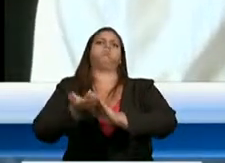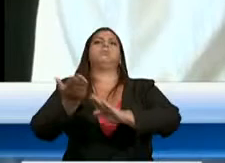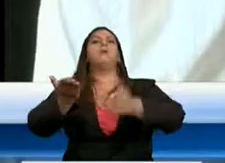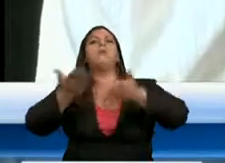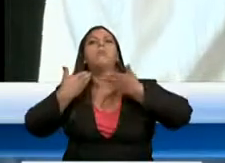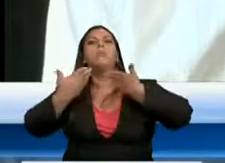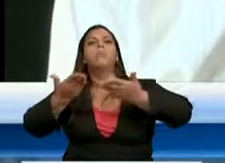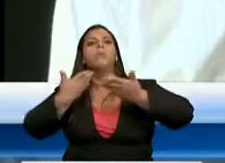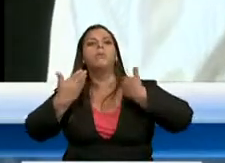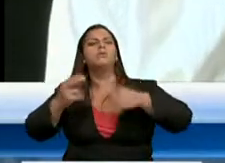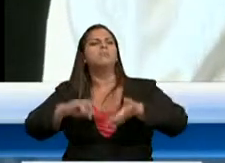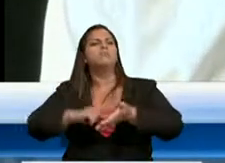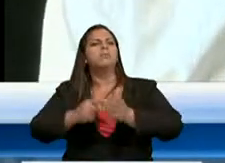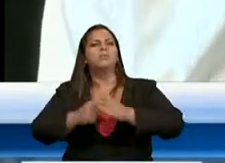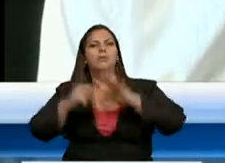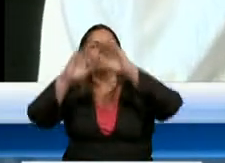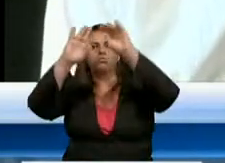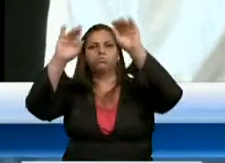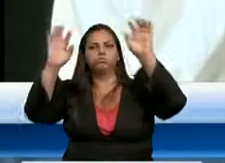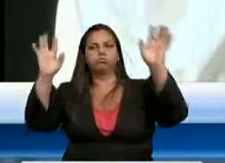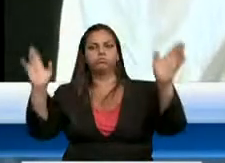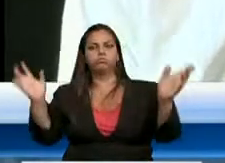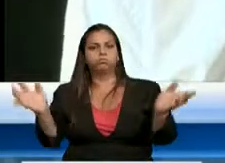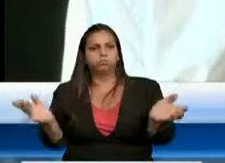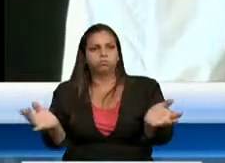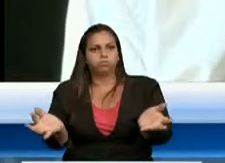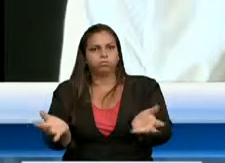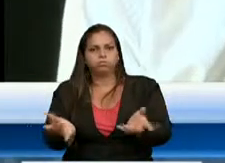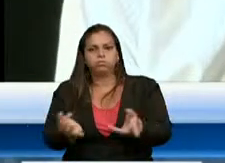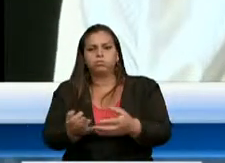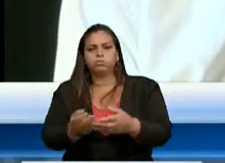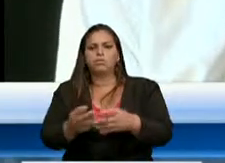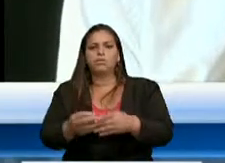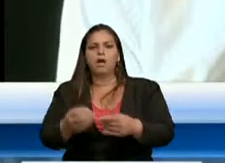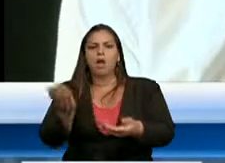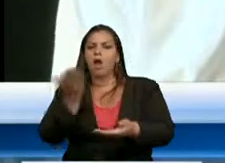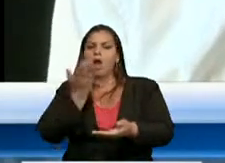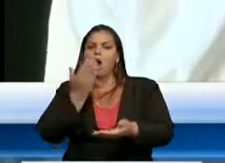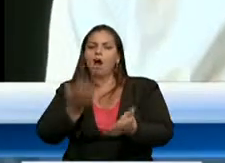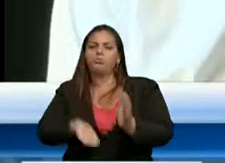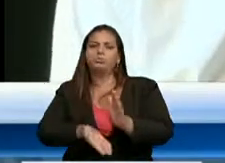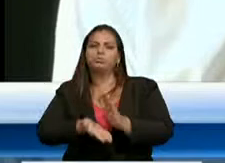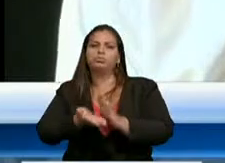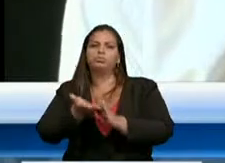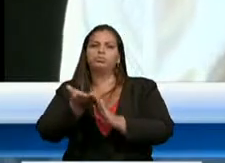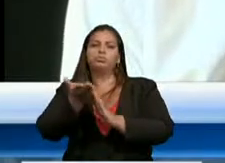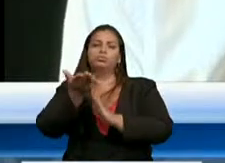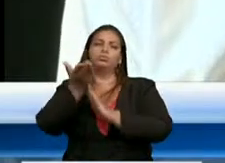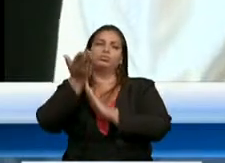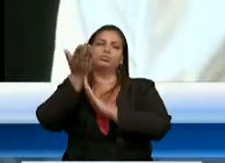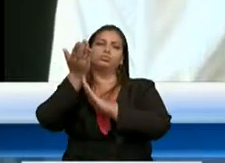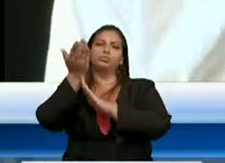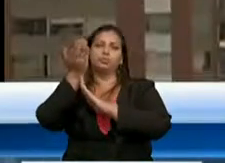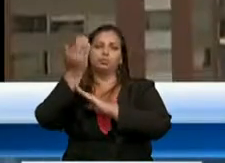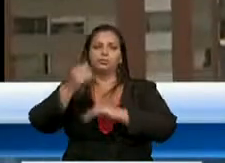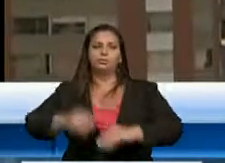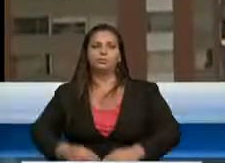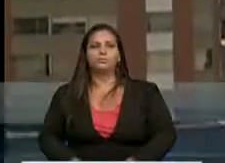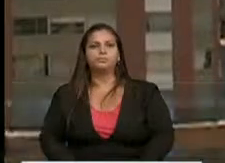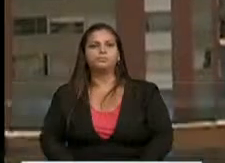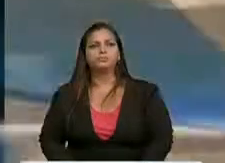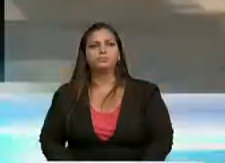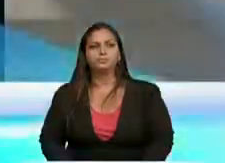qué significa? Estabilidad en la atmósfera, buen tiempo, poca nubosidad, altas temperaturas al mediodía.